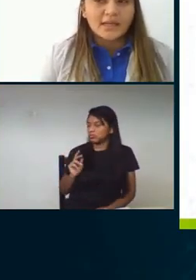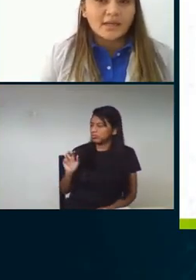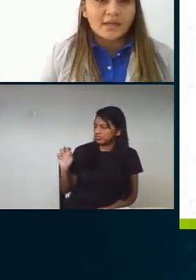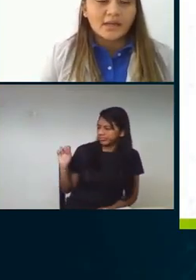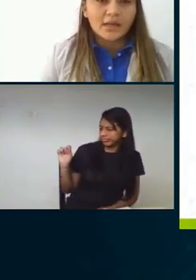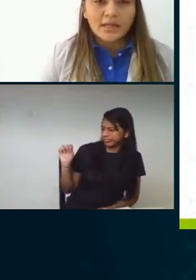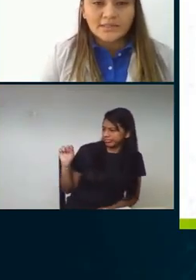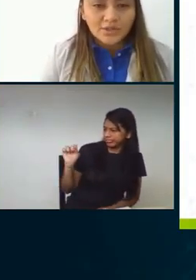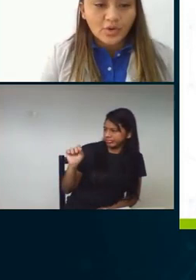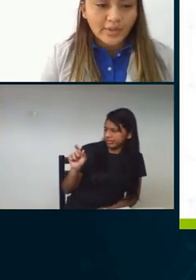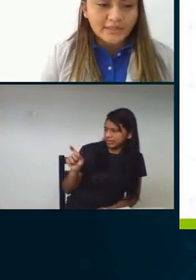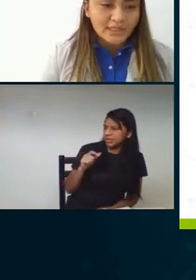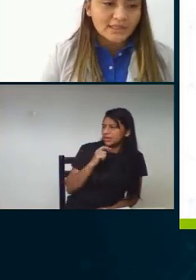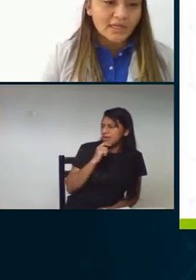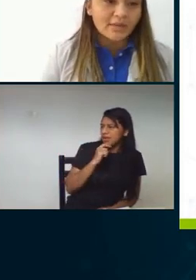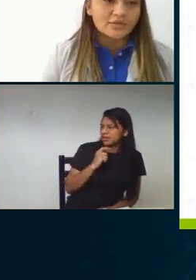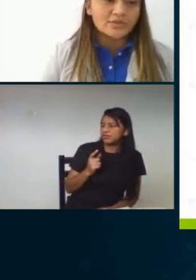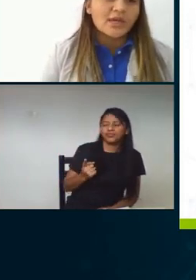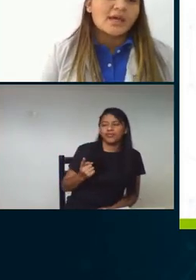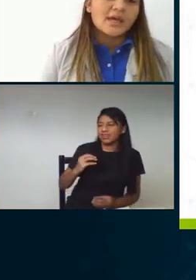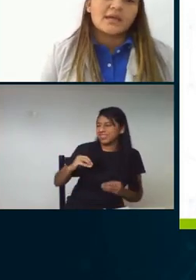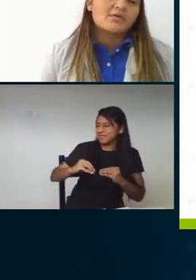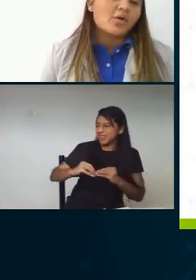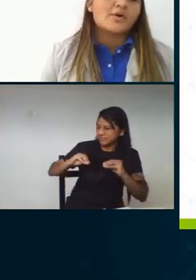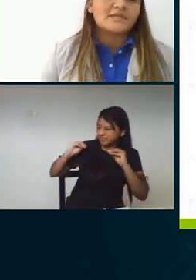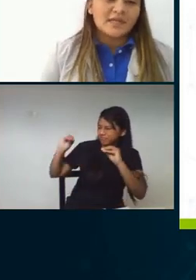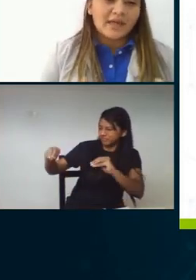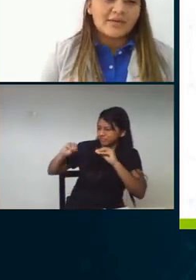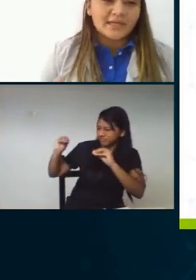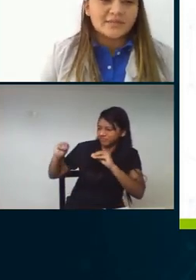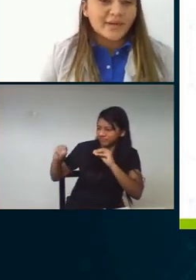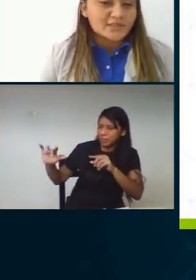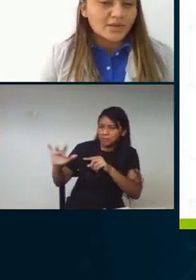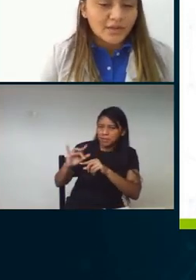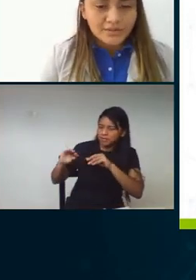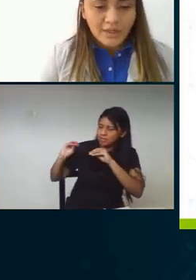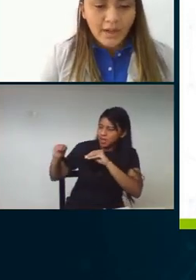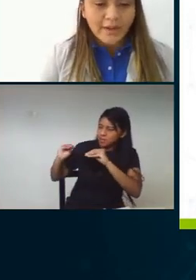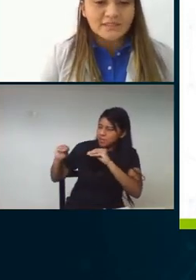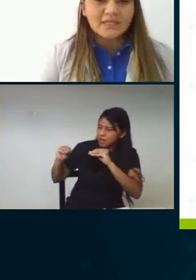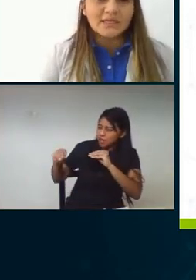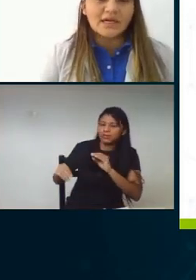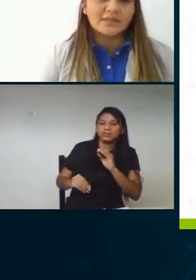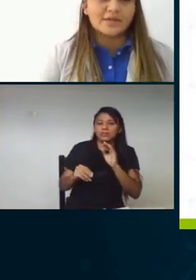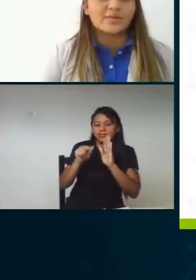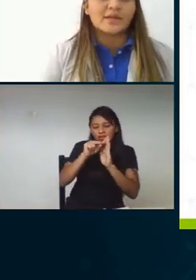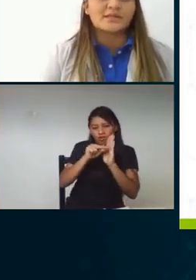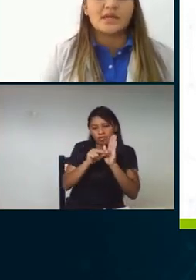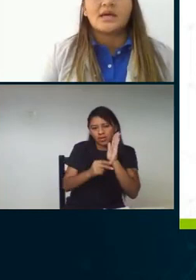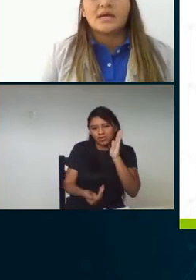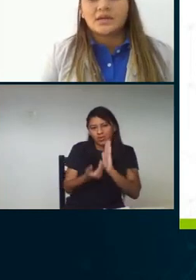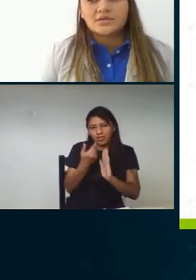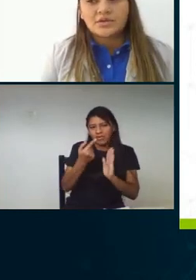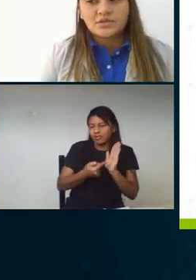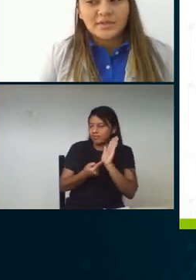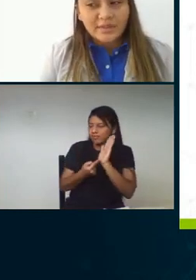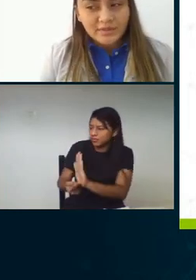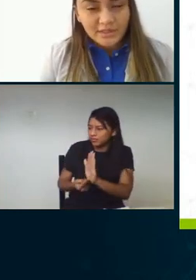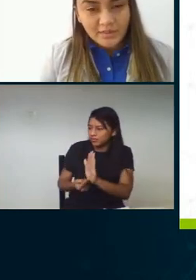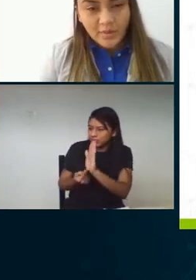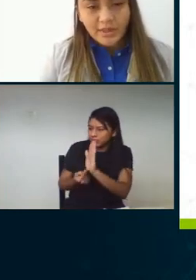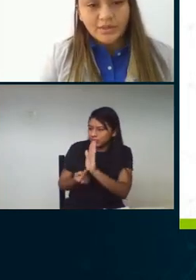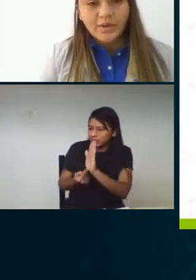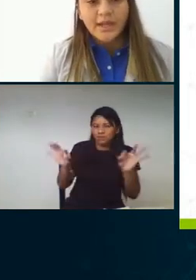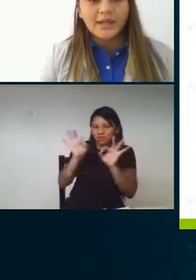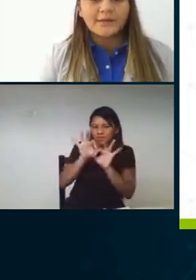las normas que tenemos, cómo hacer la debida separación, lo que nos hablaba Jenny anteriormente, que nosotros nos